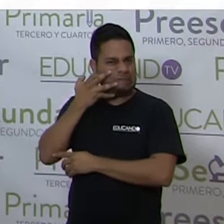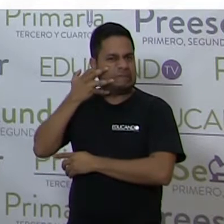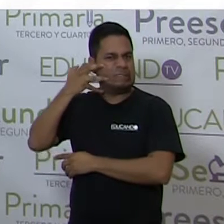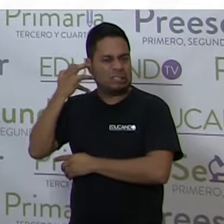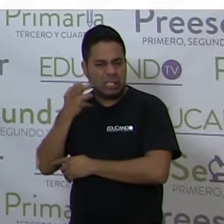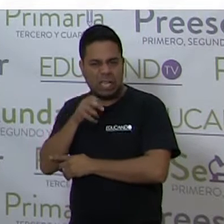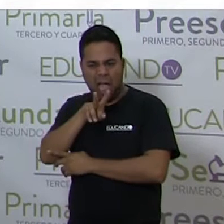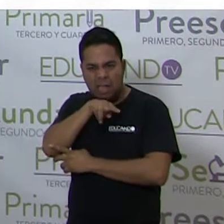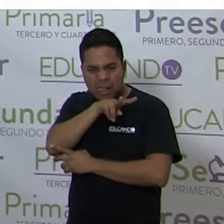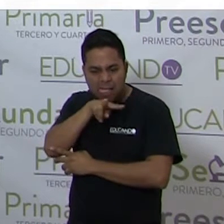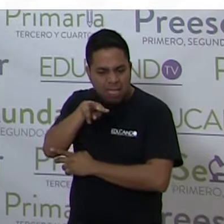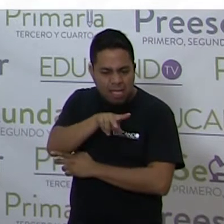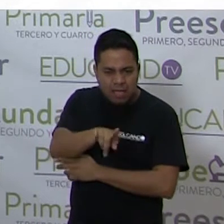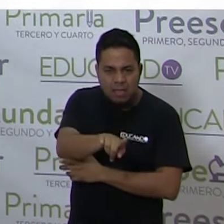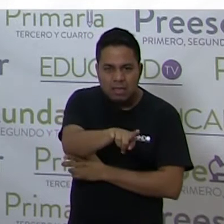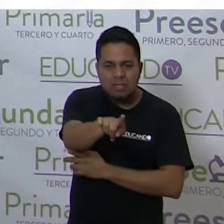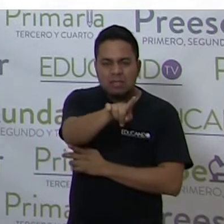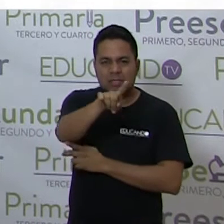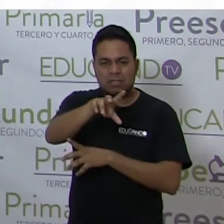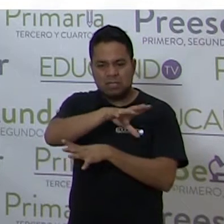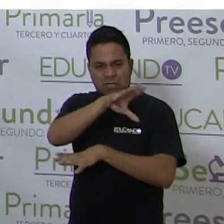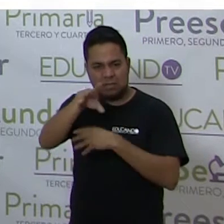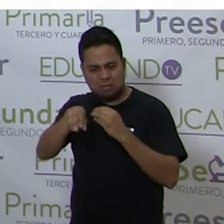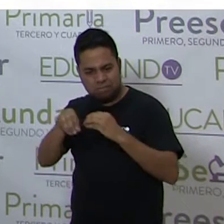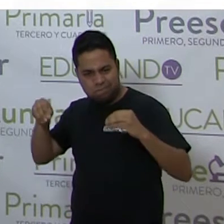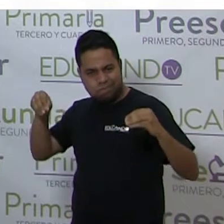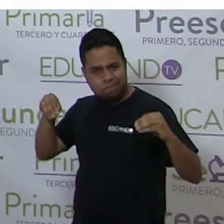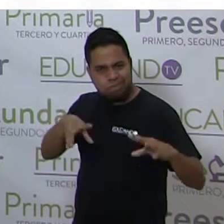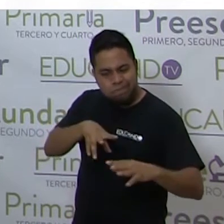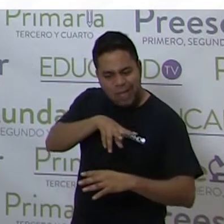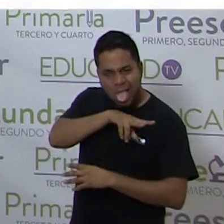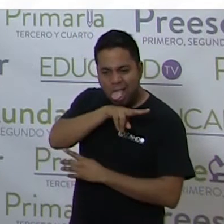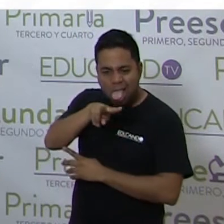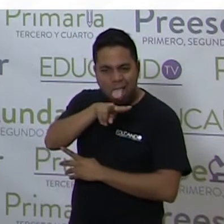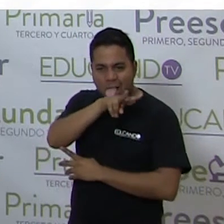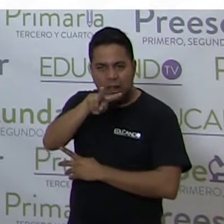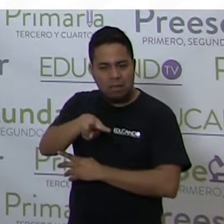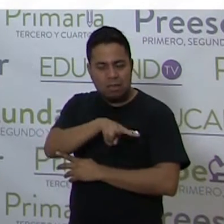las serpientes, a las culebras, a las víboras,